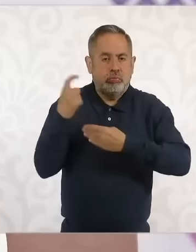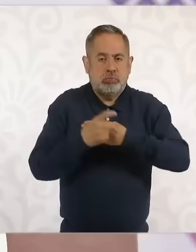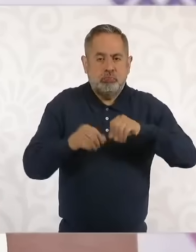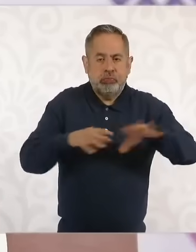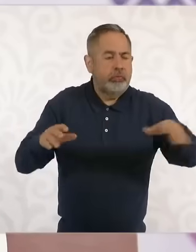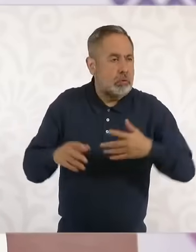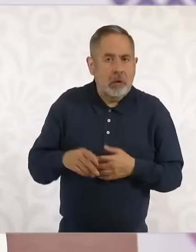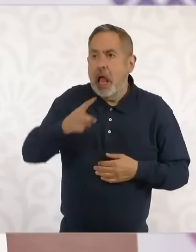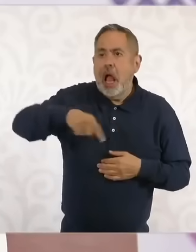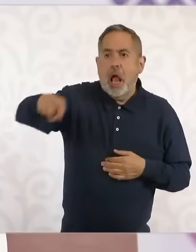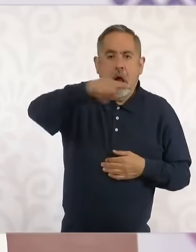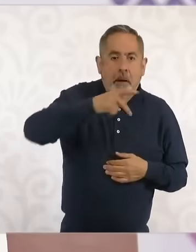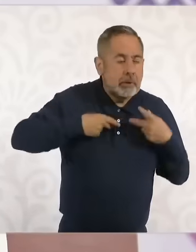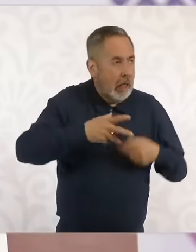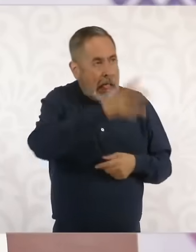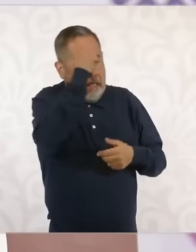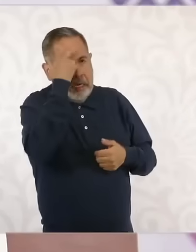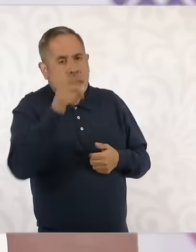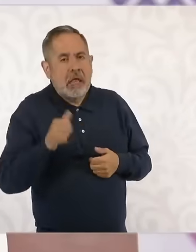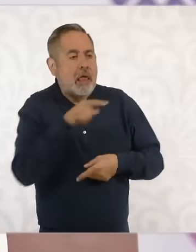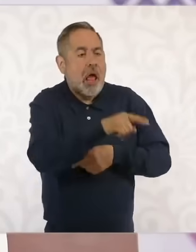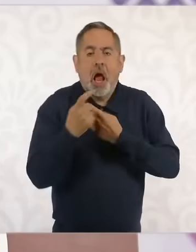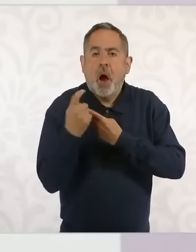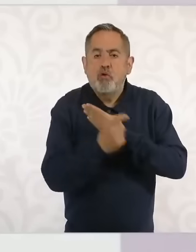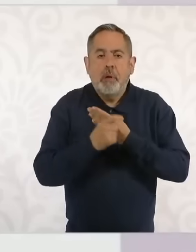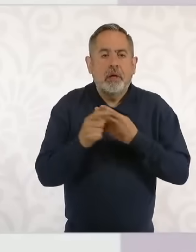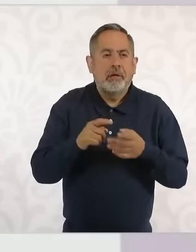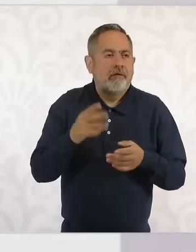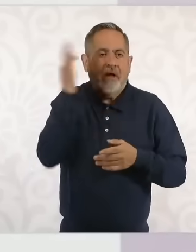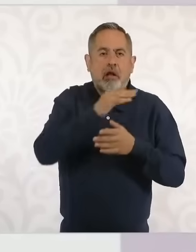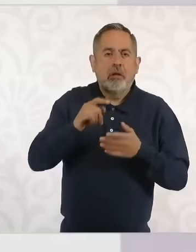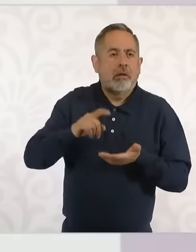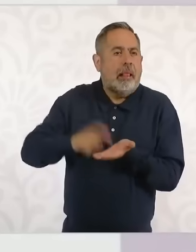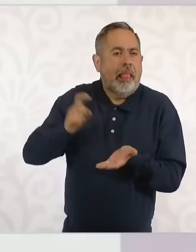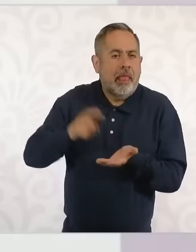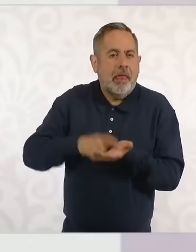con personas, sino principalmente con bots,